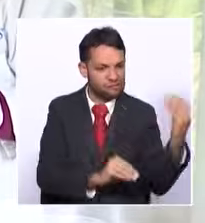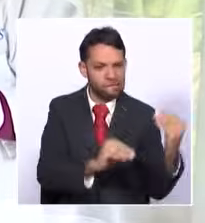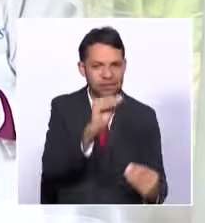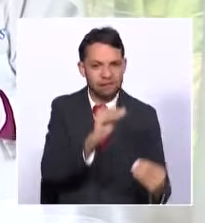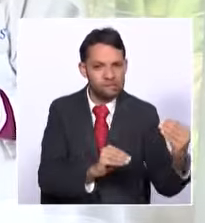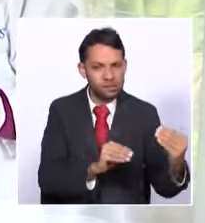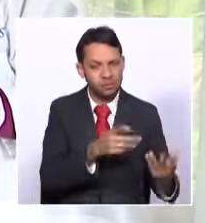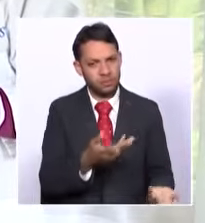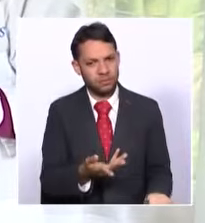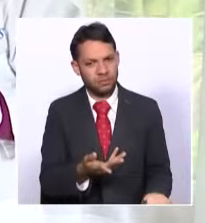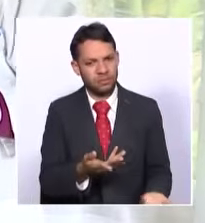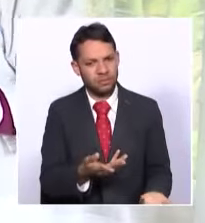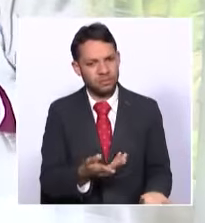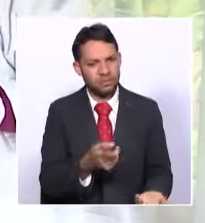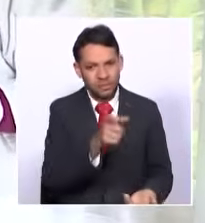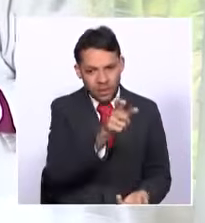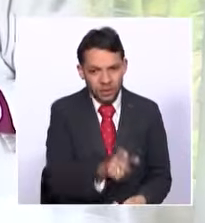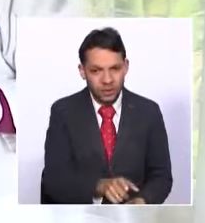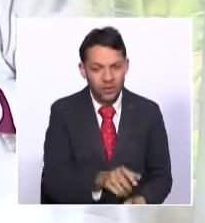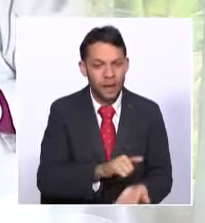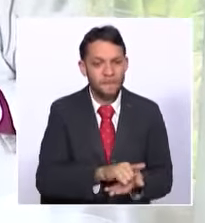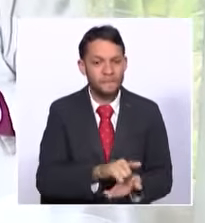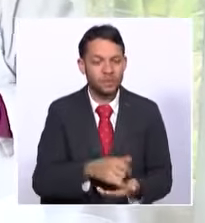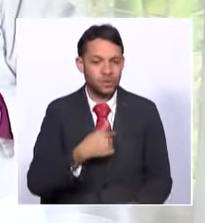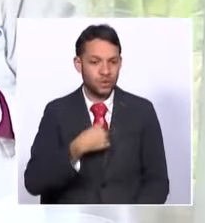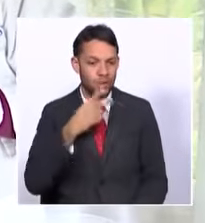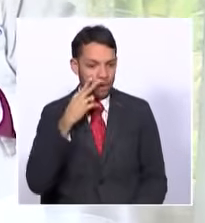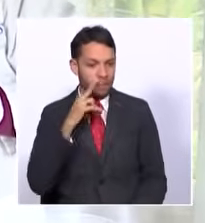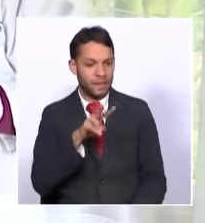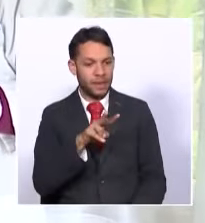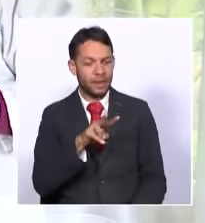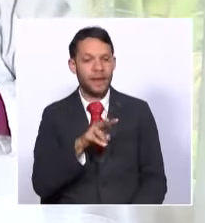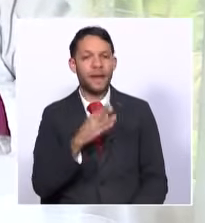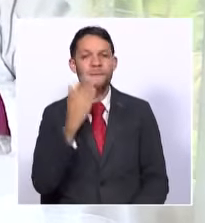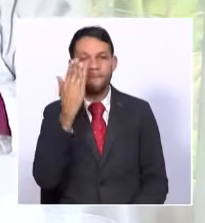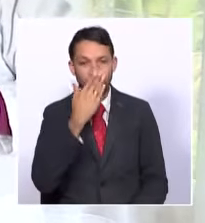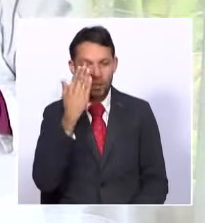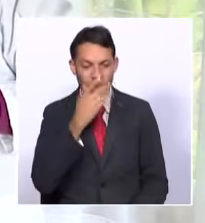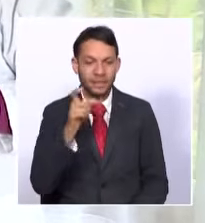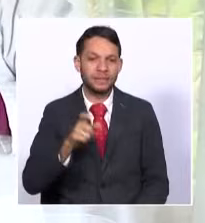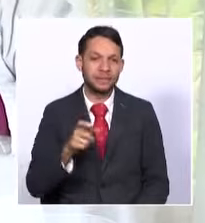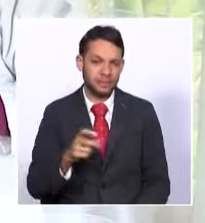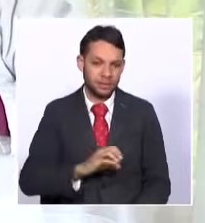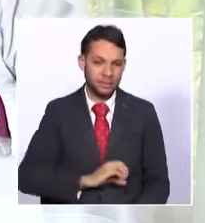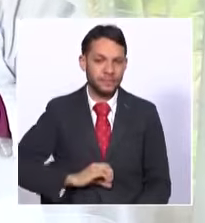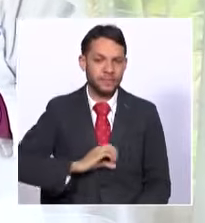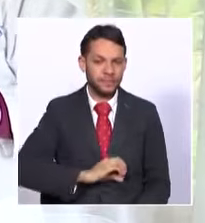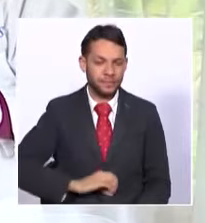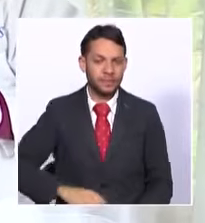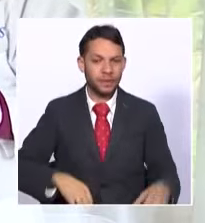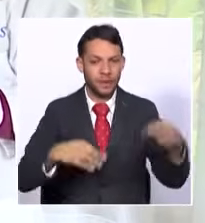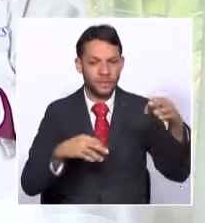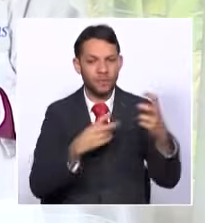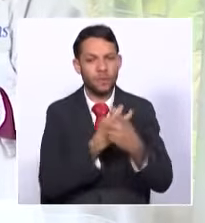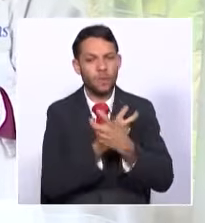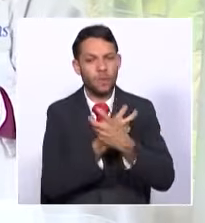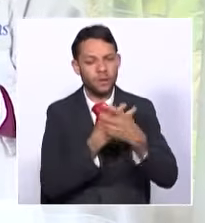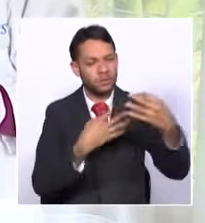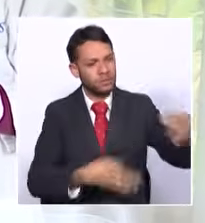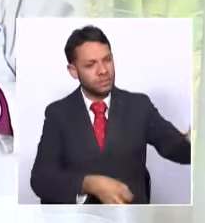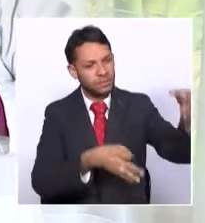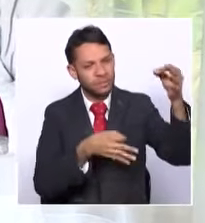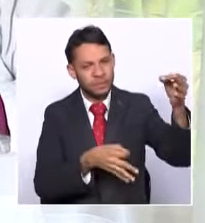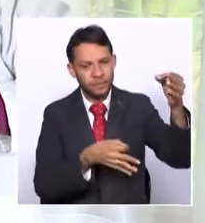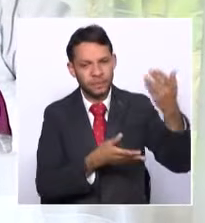Y uno dice, eso es lo que yo veo. Comprobemos, radiografía. Entonces le mandamos una radiografía a